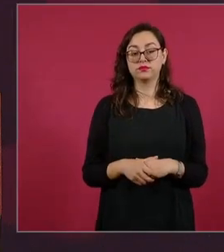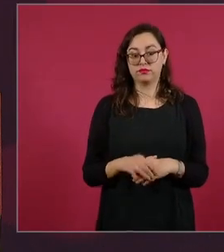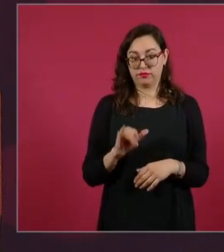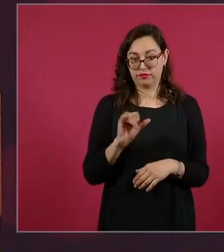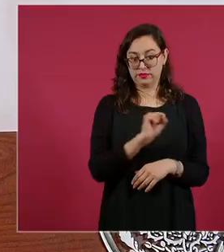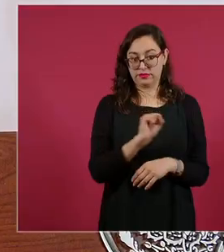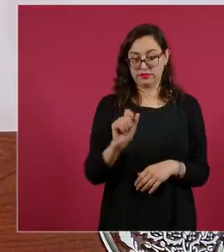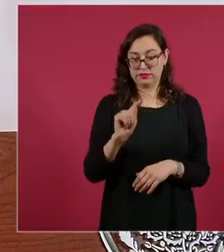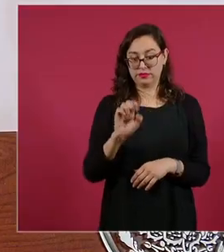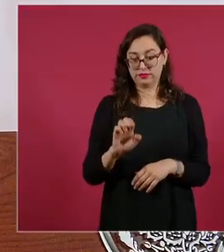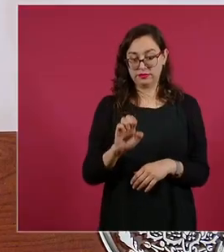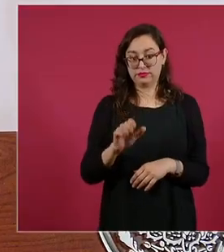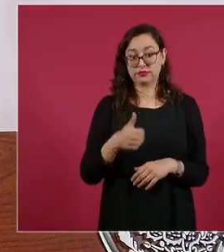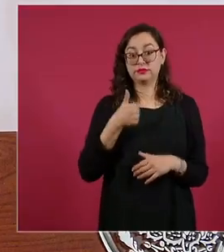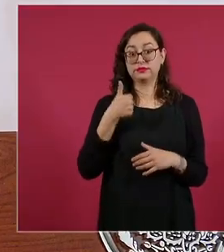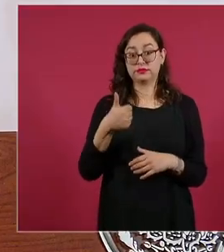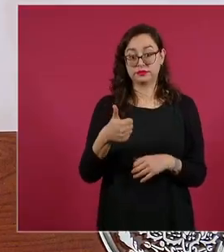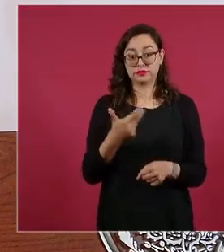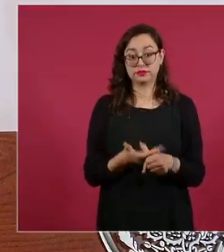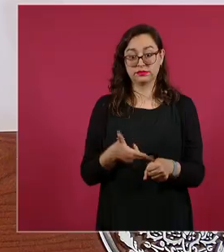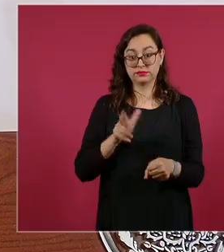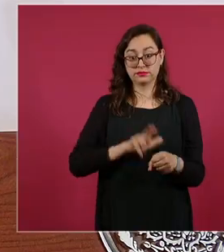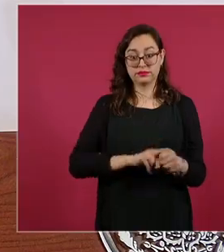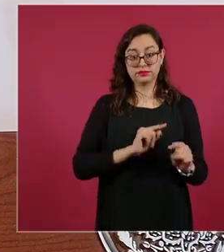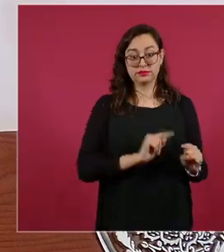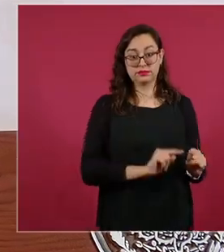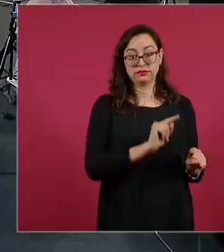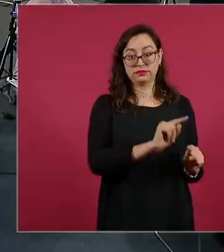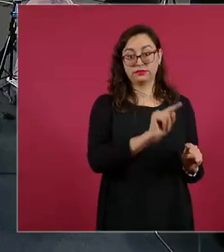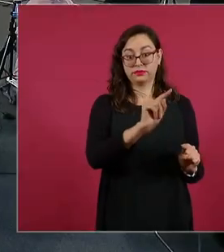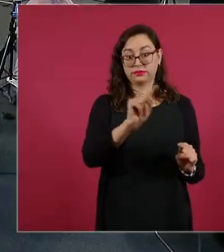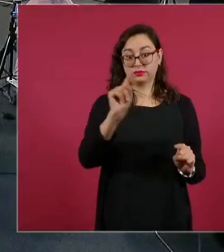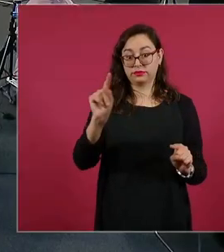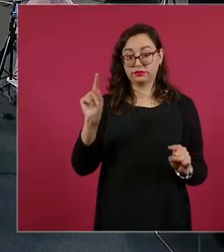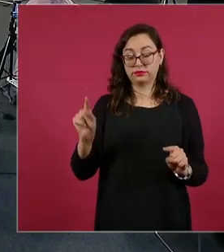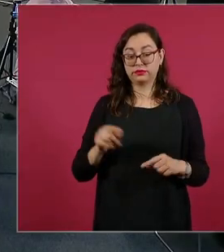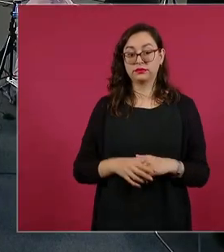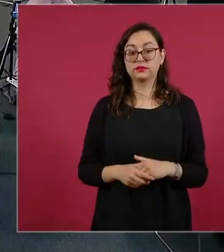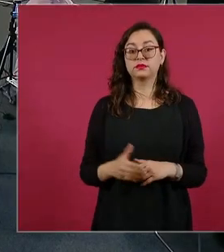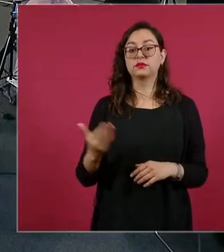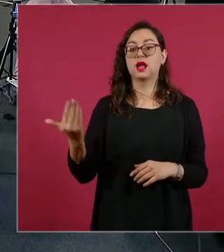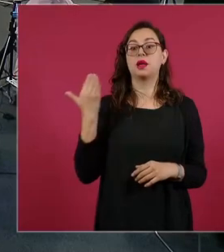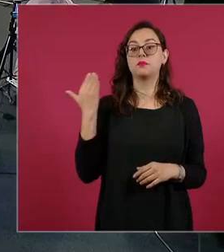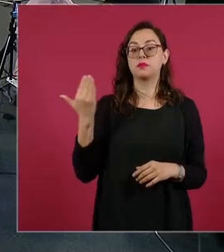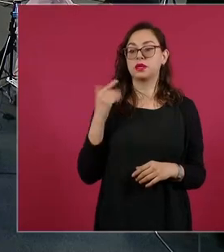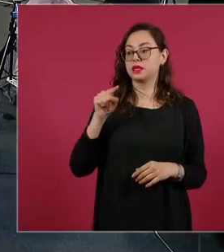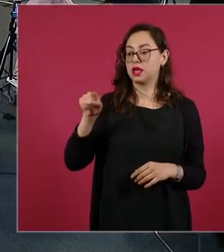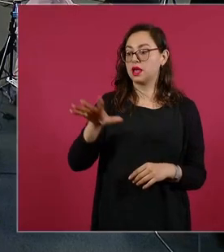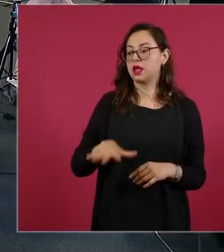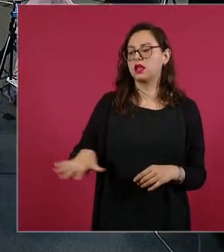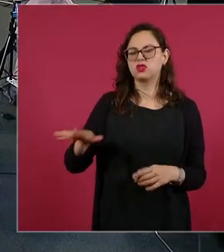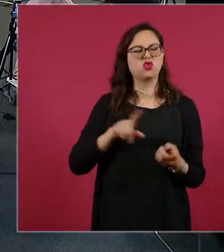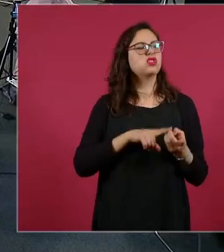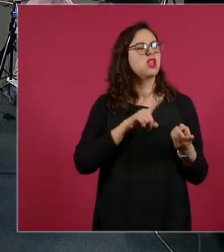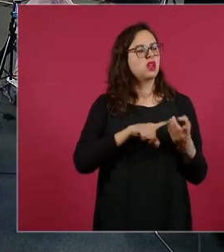Issste en distintos puntos acabo vamos a estar en donde en torreón en torreón